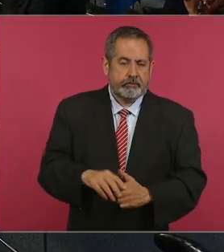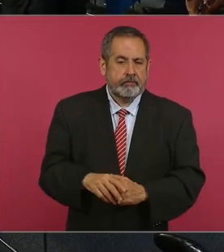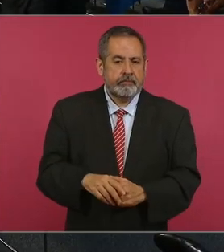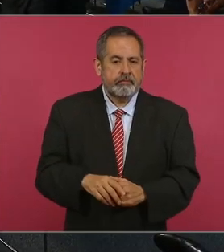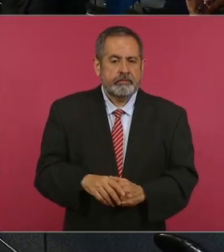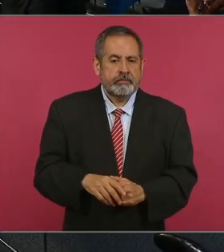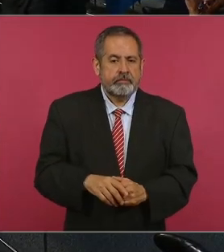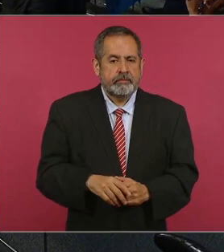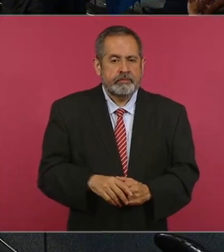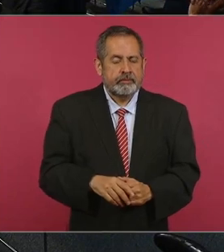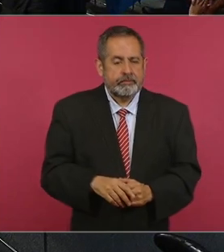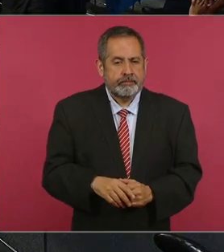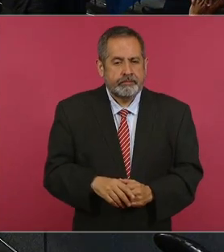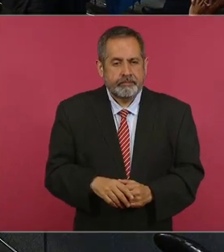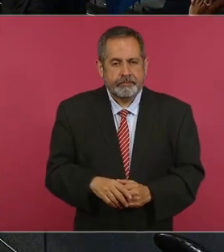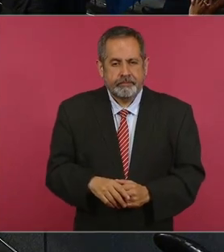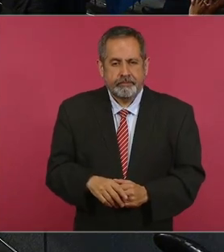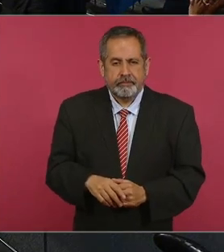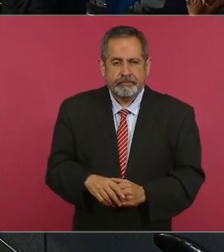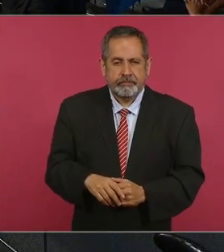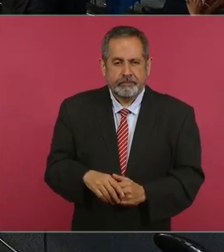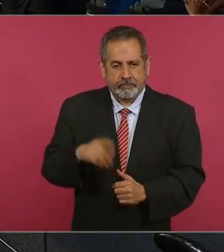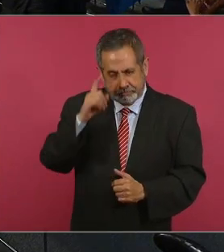para la